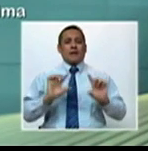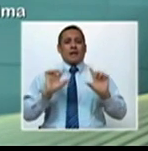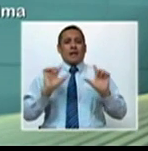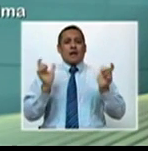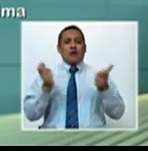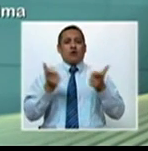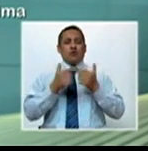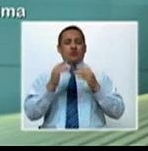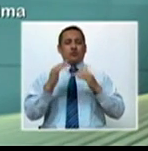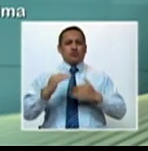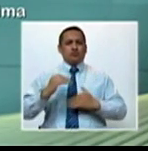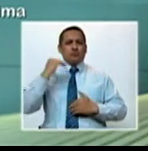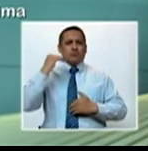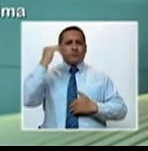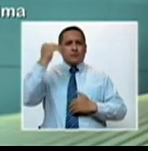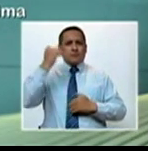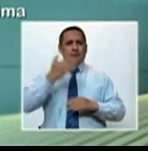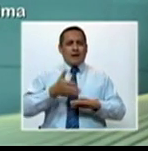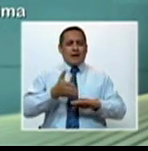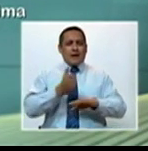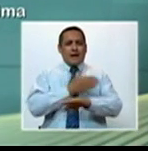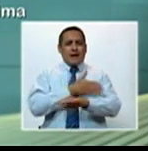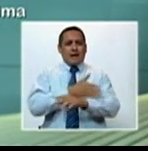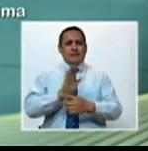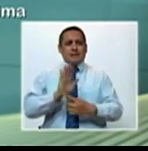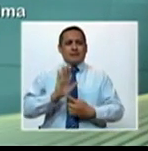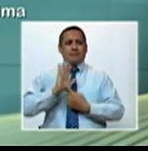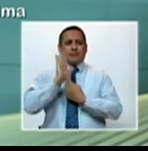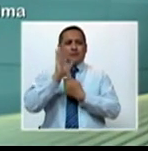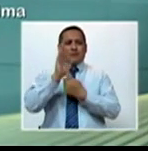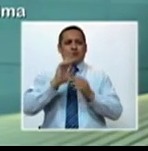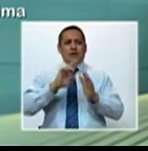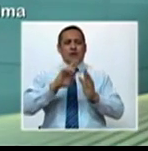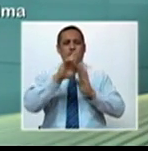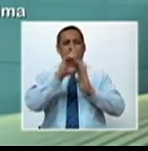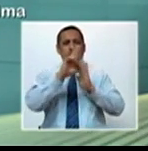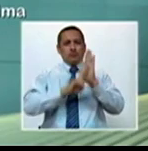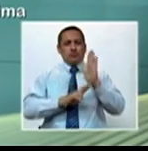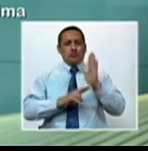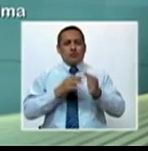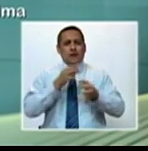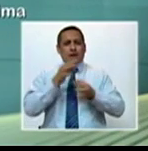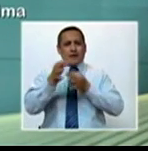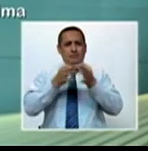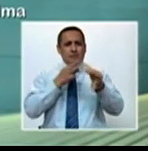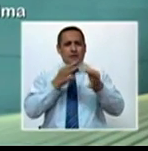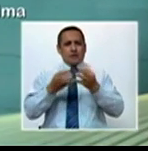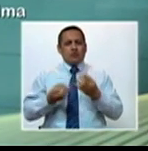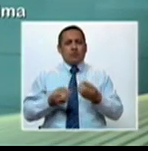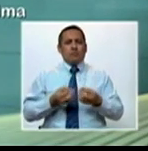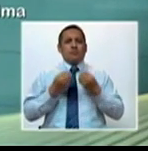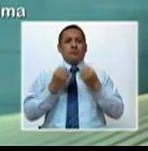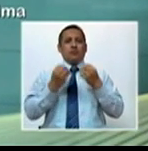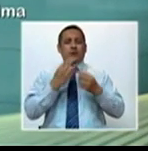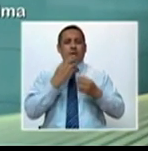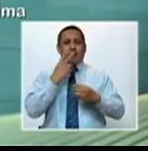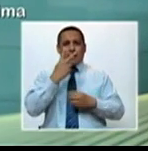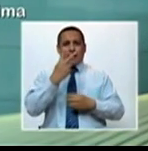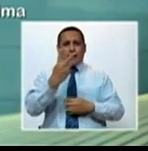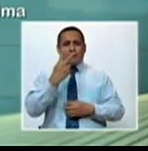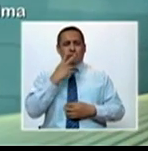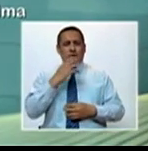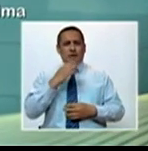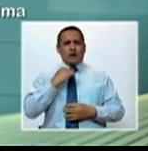La Corte Suprema debe dictar una resolución explicando por qué ha ido